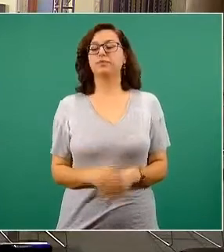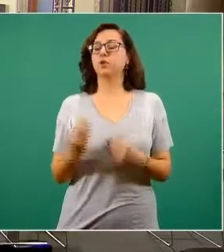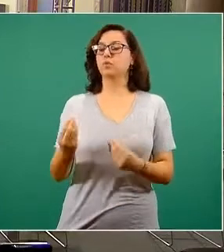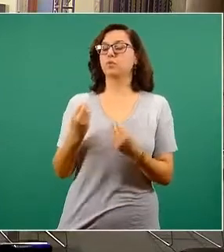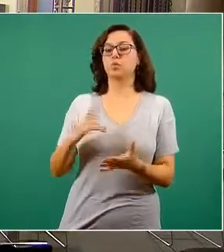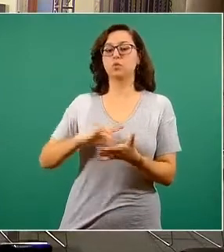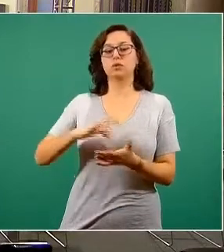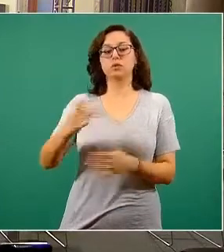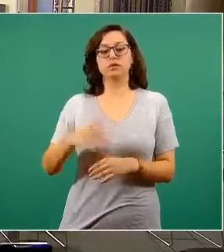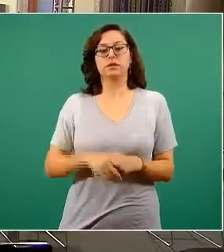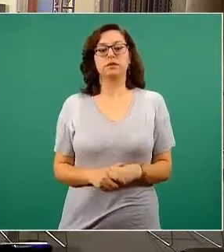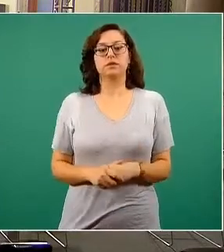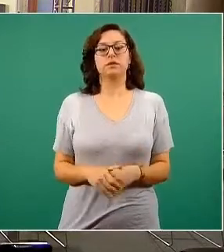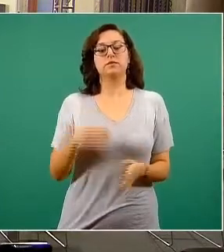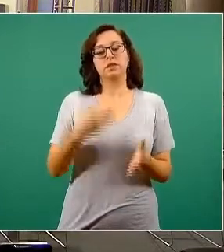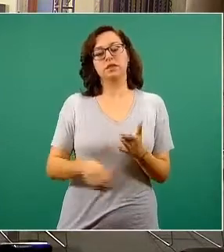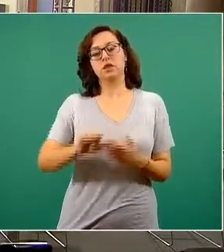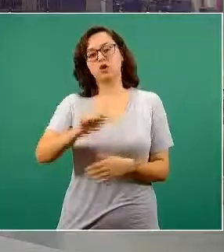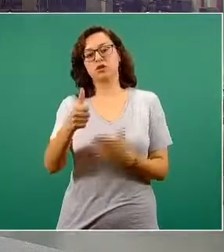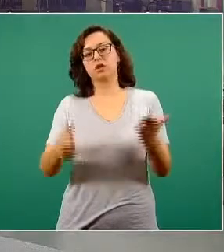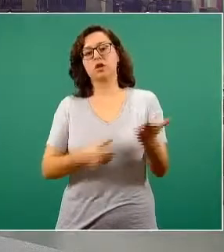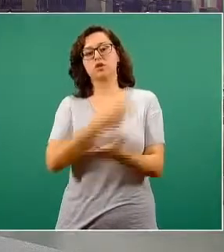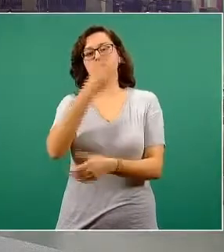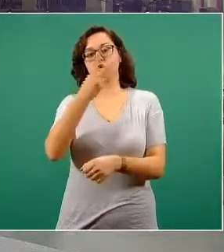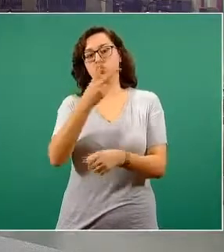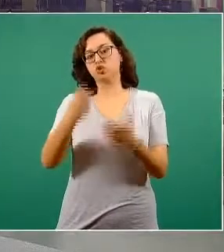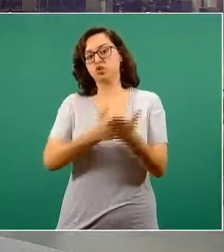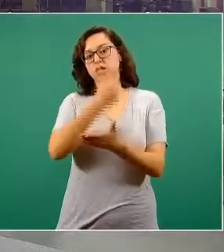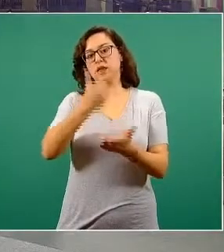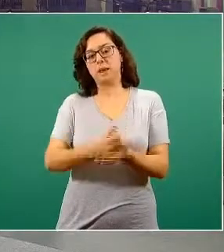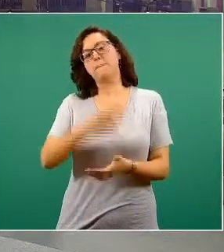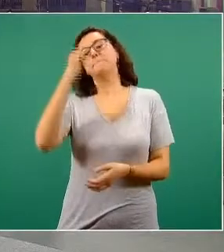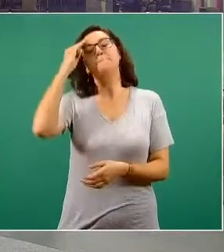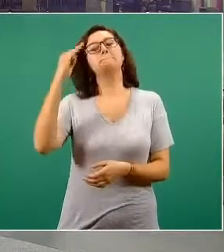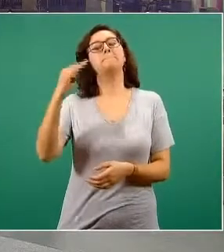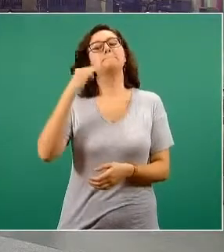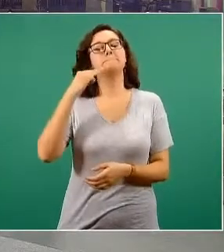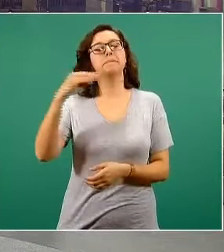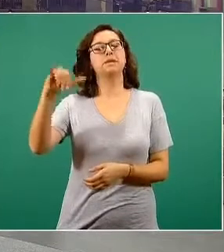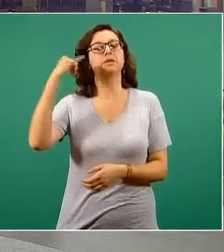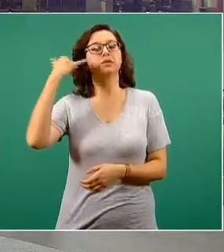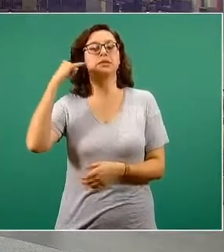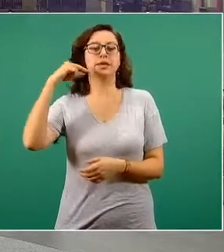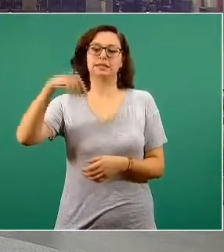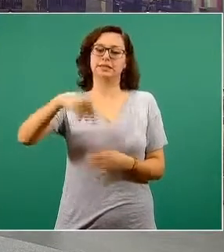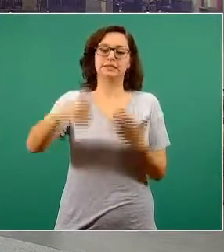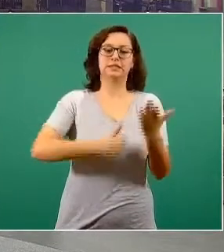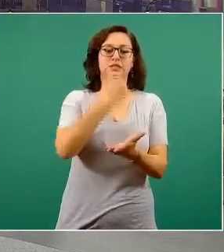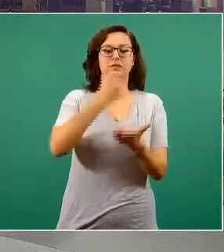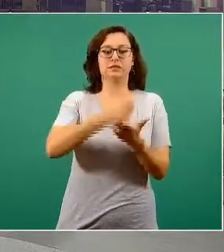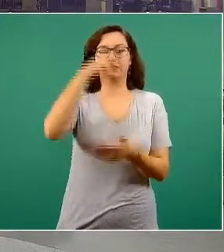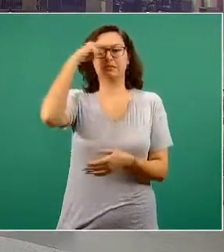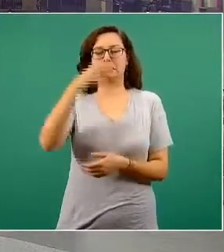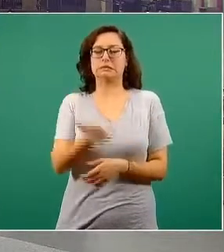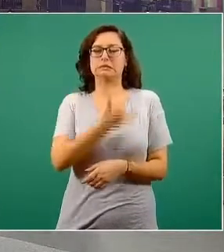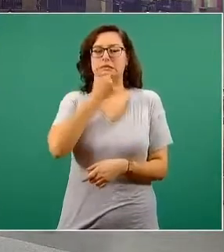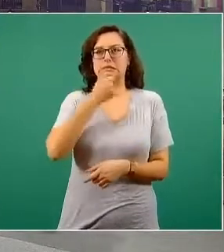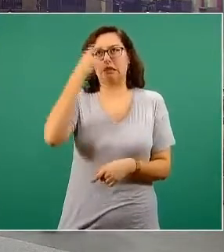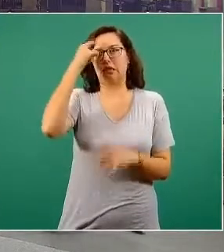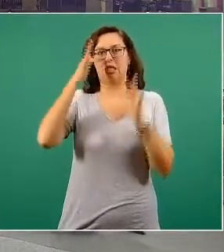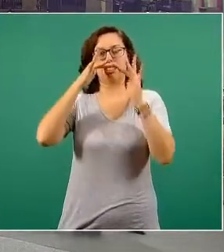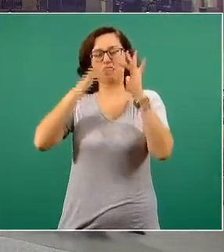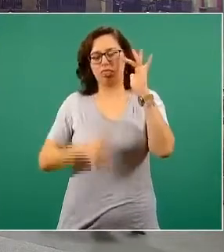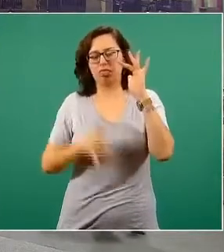Las otras dos ciudades que me faltaron fueron Mérida, Yucatán y Ciudad de México. Una disculpa por el lapsus que tuve. Sí, justo en la guía